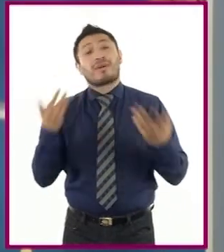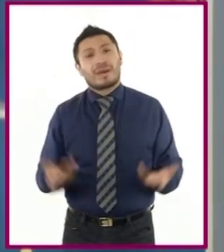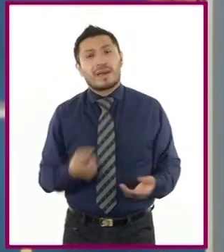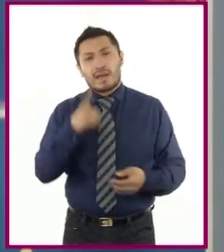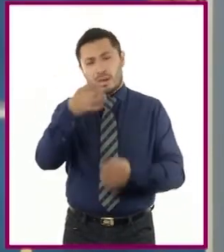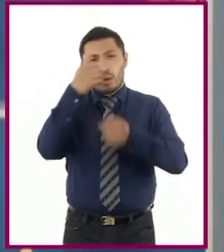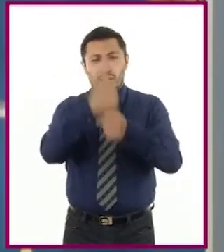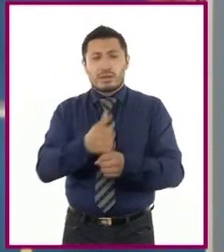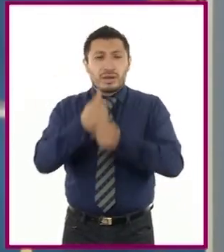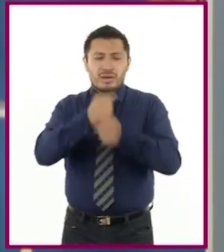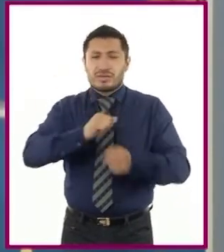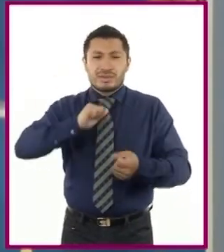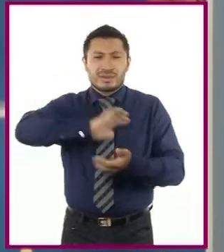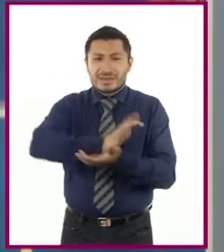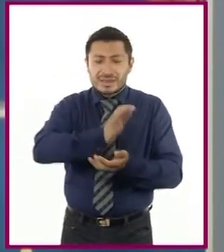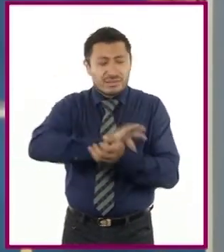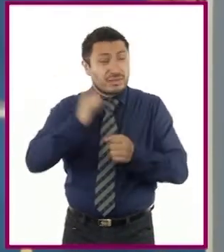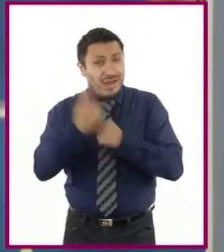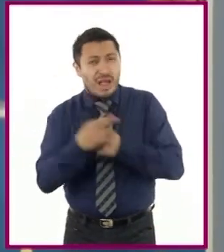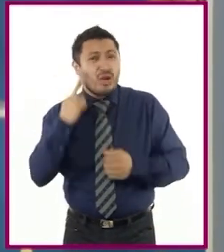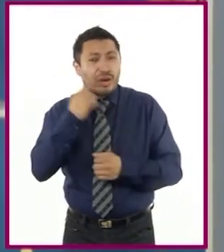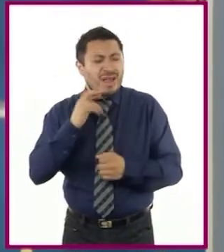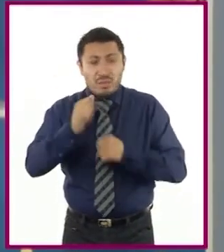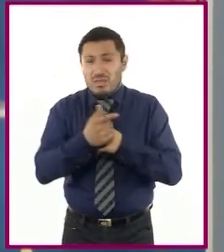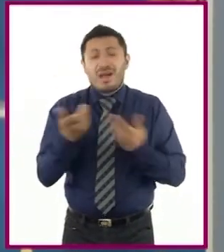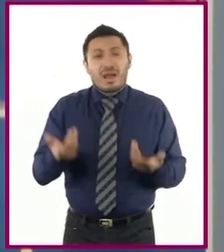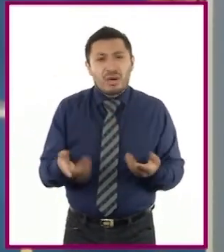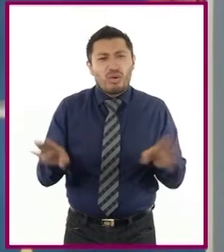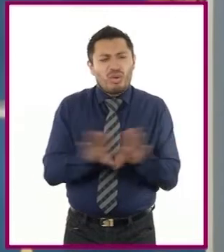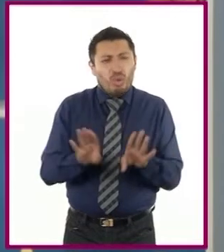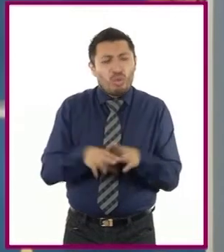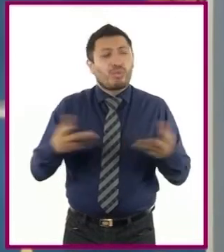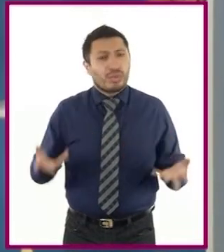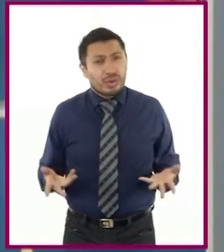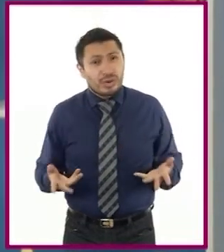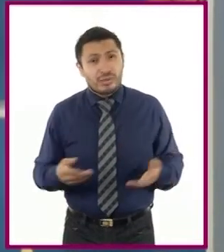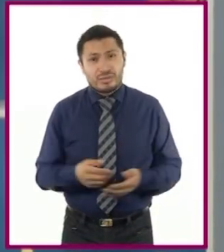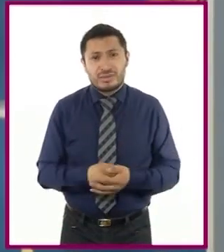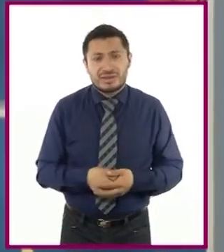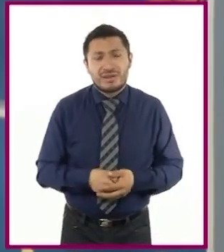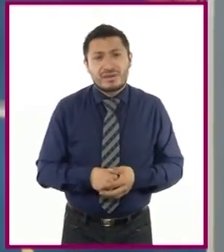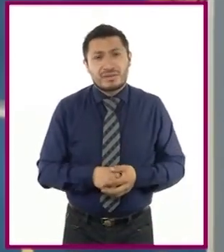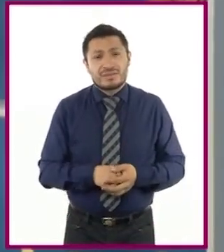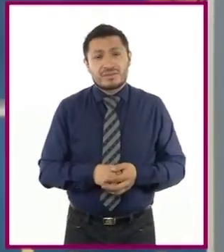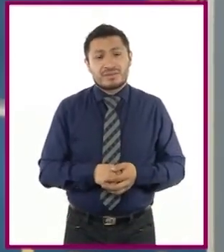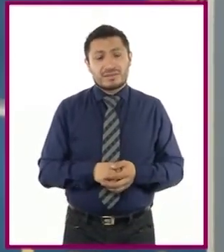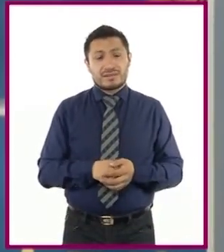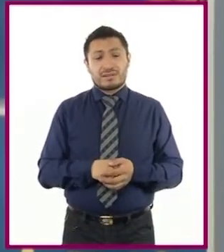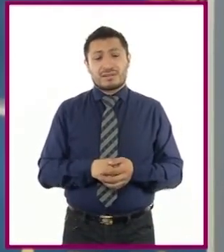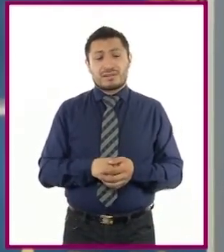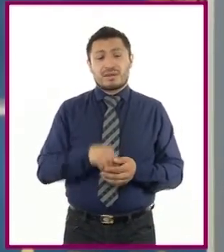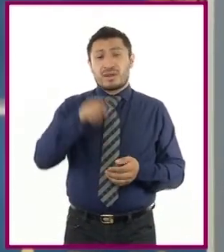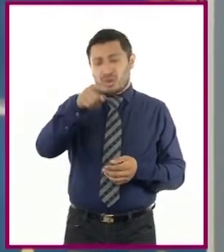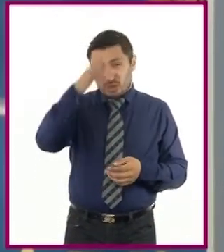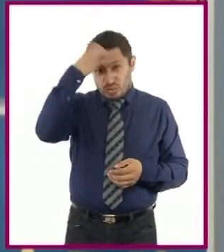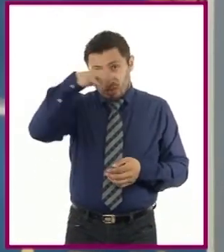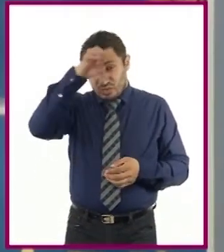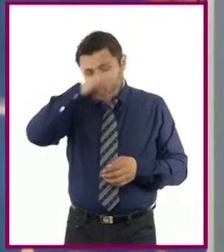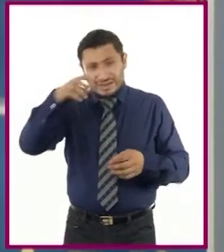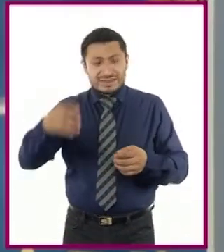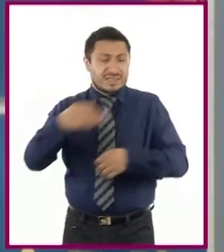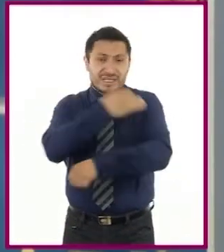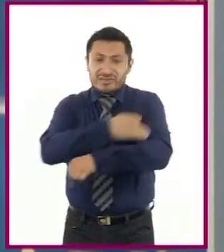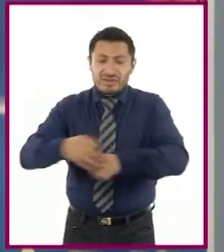¿Sufriste de algún tipo de discriminación o racismo y cómo fue? ¿Por momentos extrañas tus raíces, así como tus